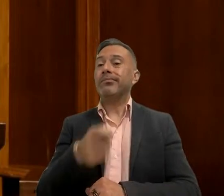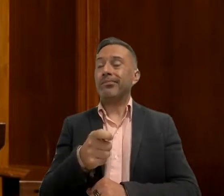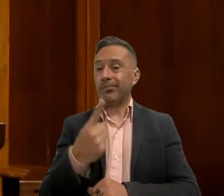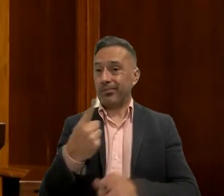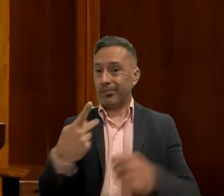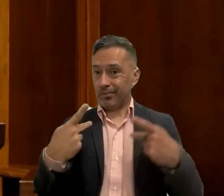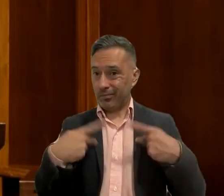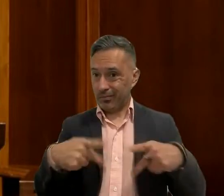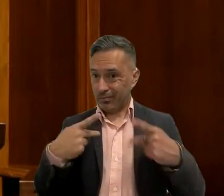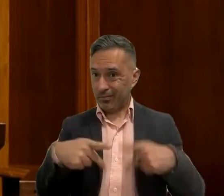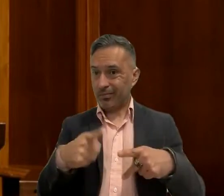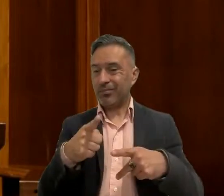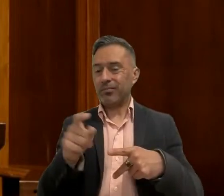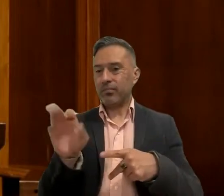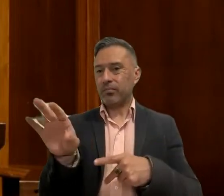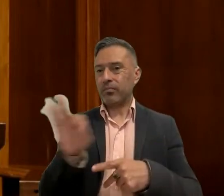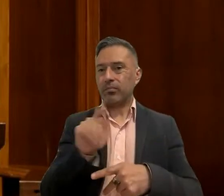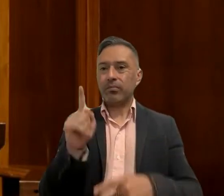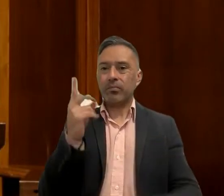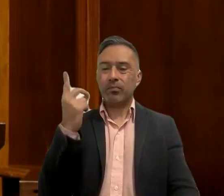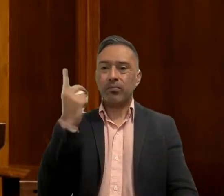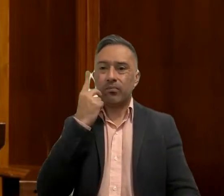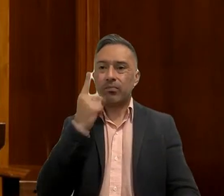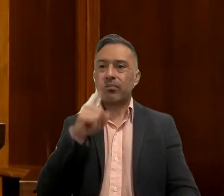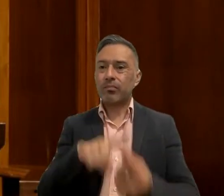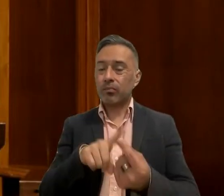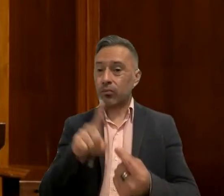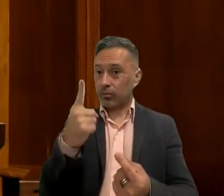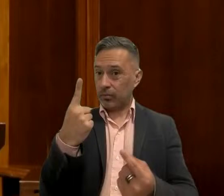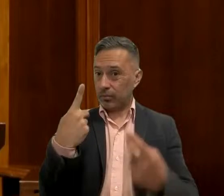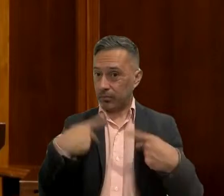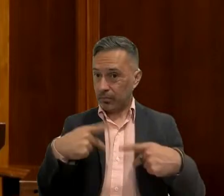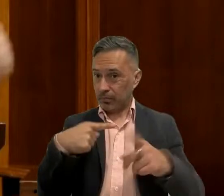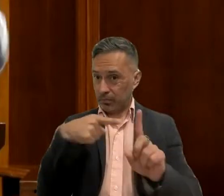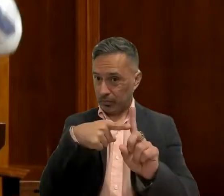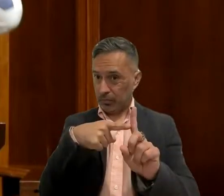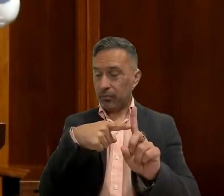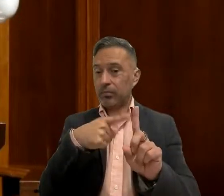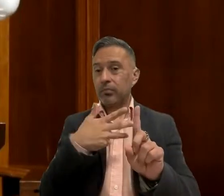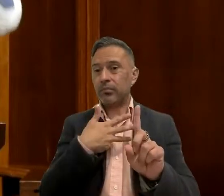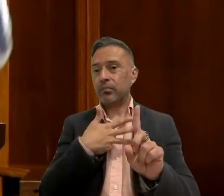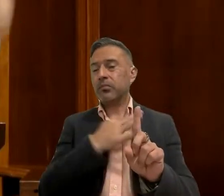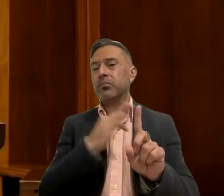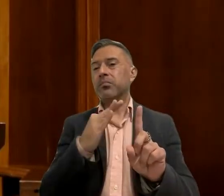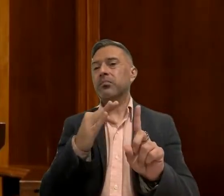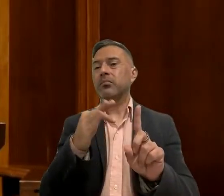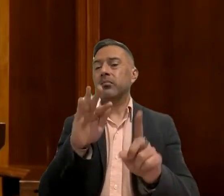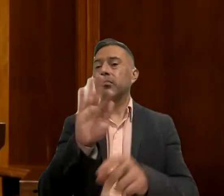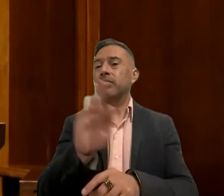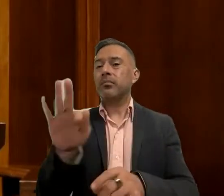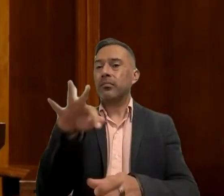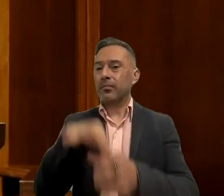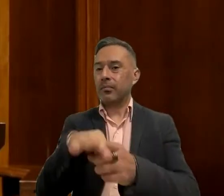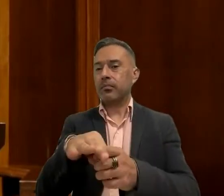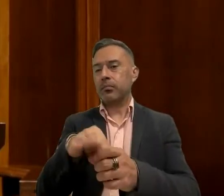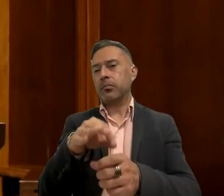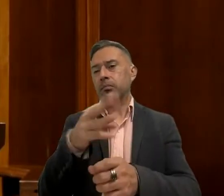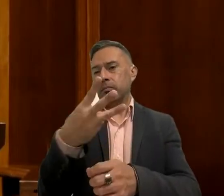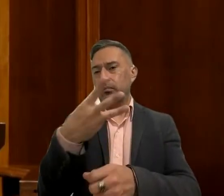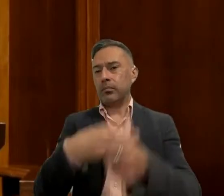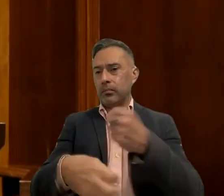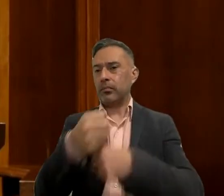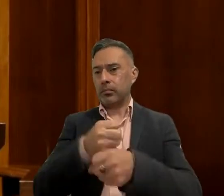en la elección de una diputación la persona que tenga o haya tenido en los últimos 3 años anteriores al día